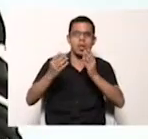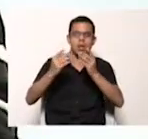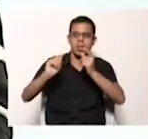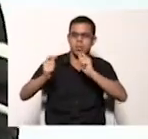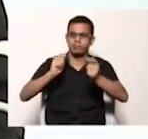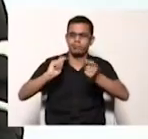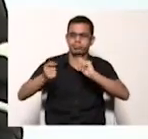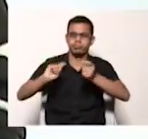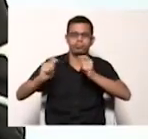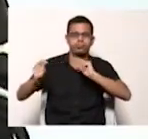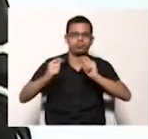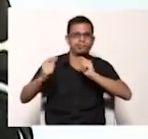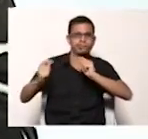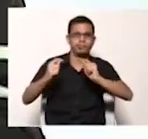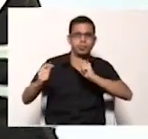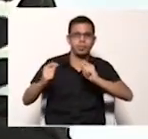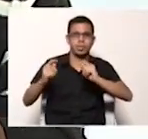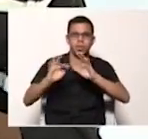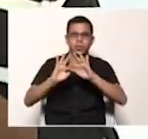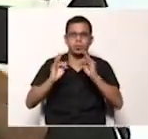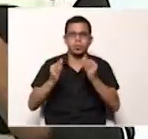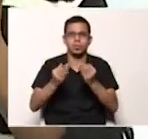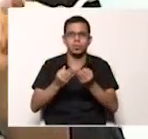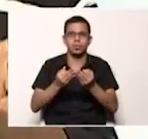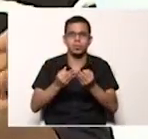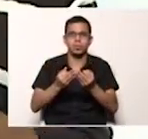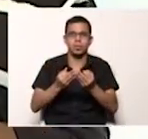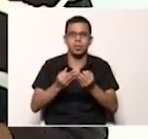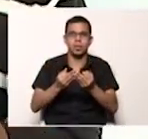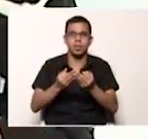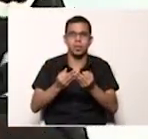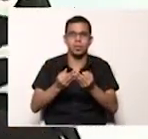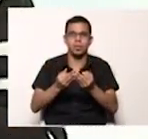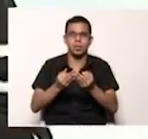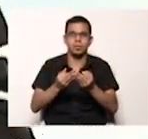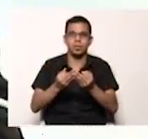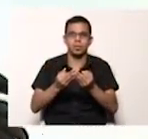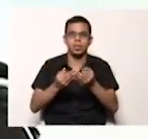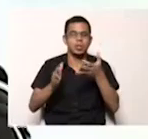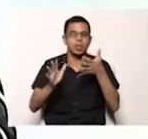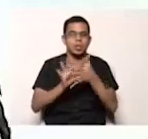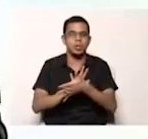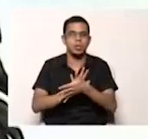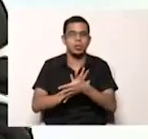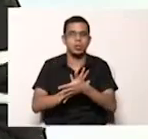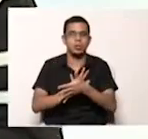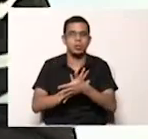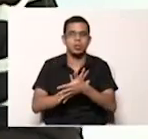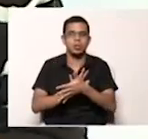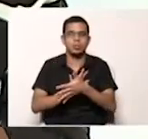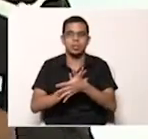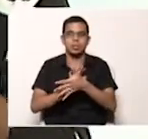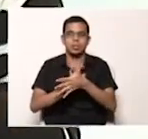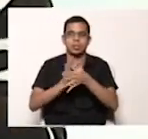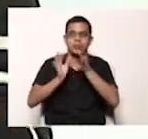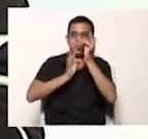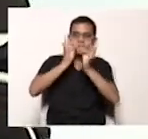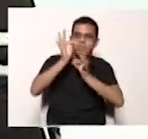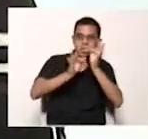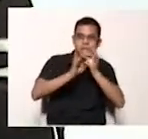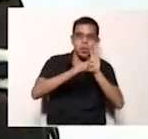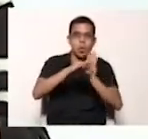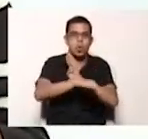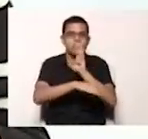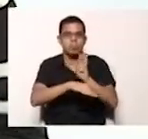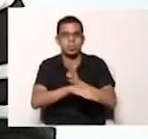papá y su mamá sobre los aspectos físicos y biológicos presentes en los cambios climáticos, como calentamiento